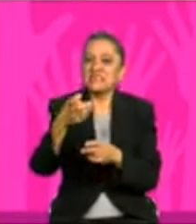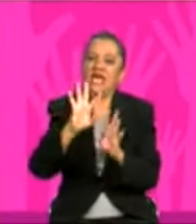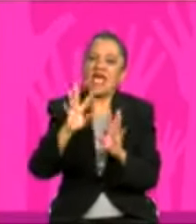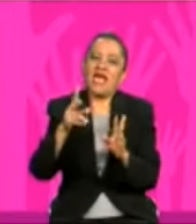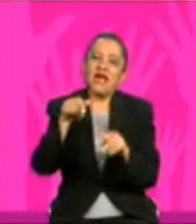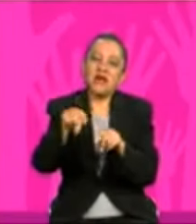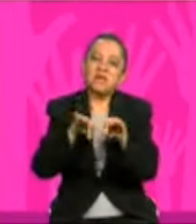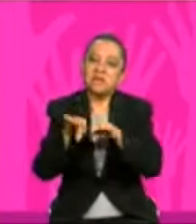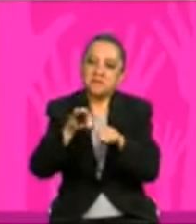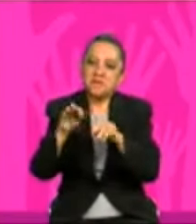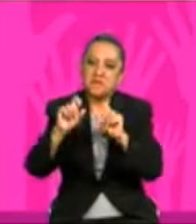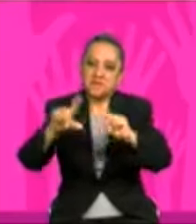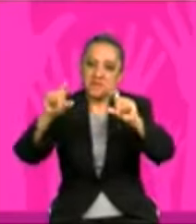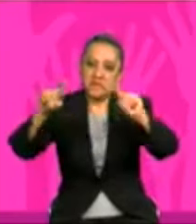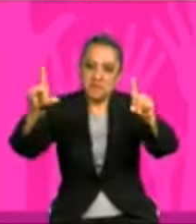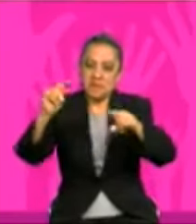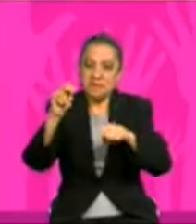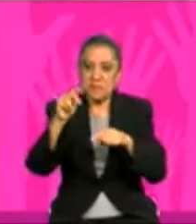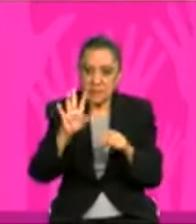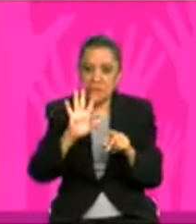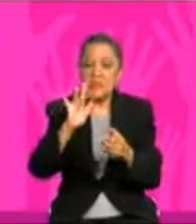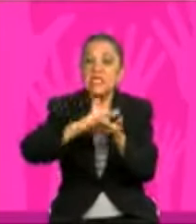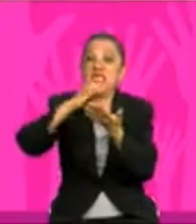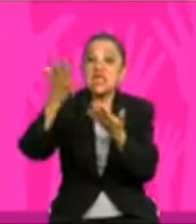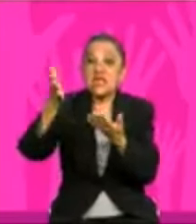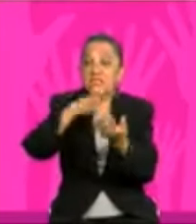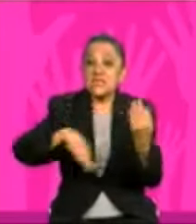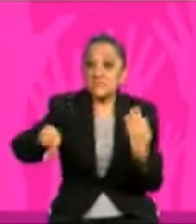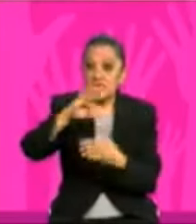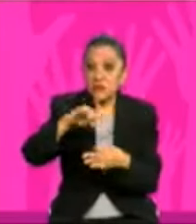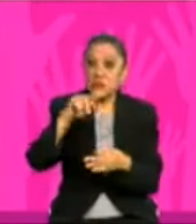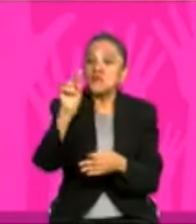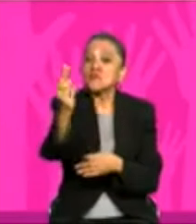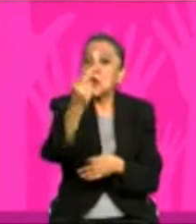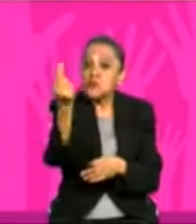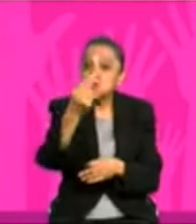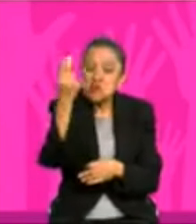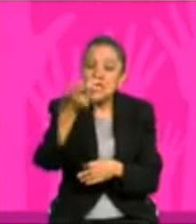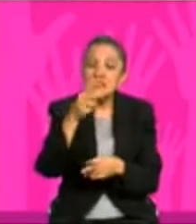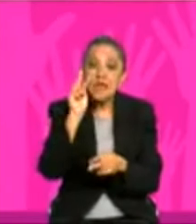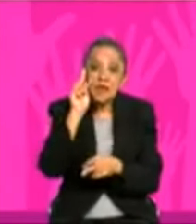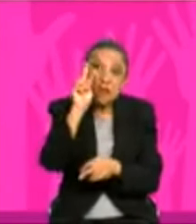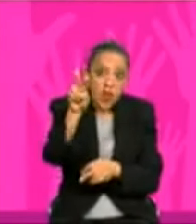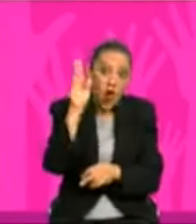medios de comunicación por la cobertura especial y sobre todo a usted que escuchó, que vio